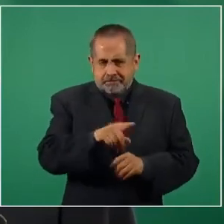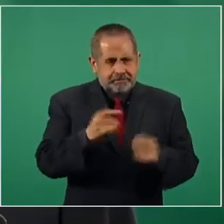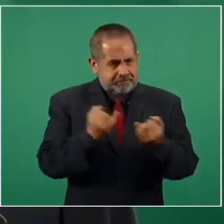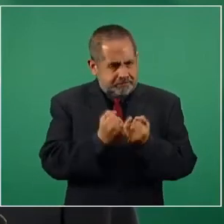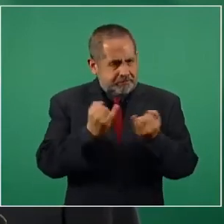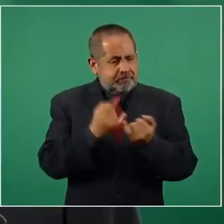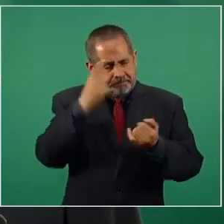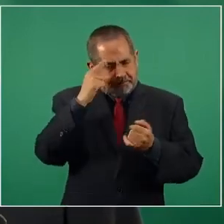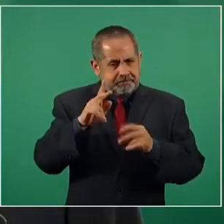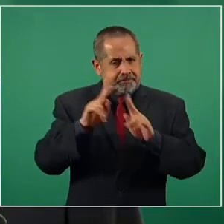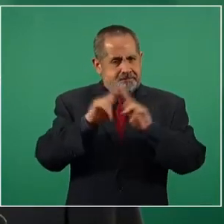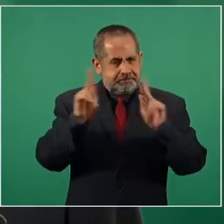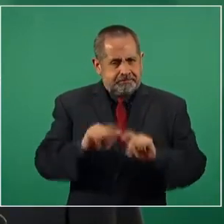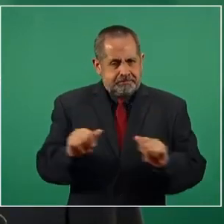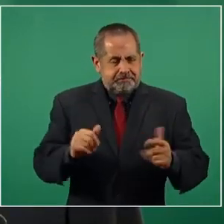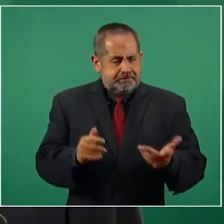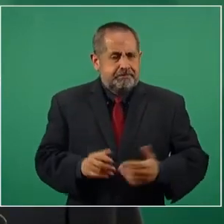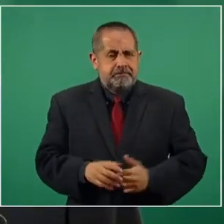de la paz.